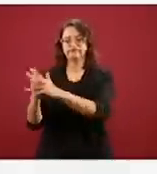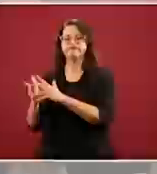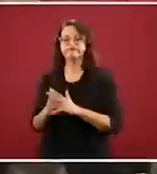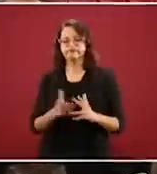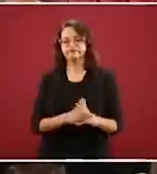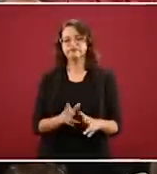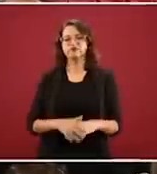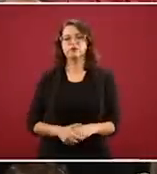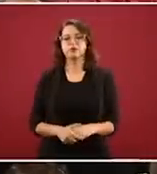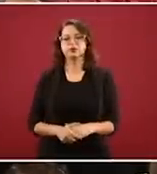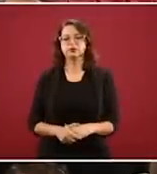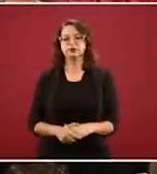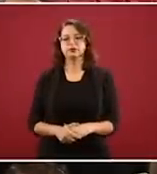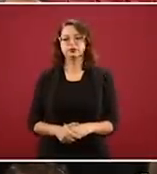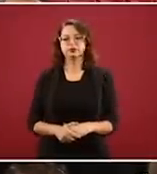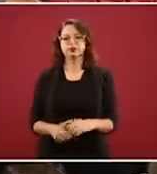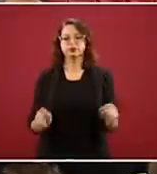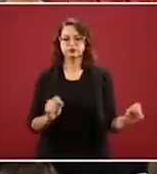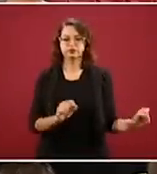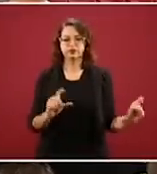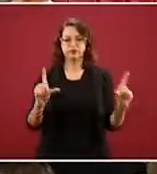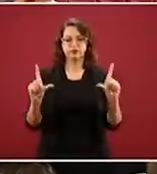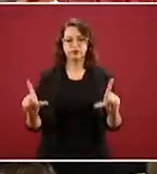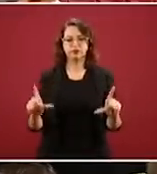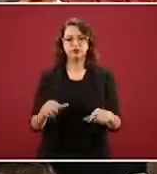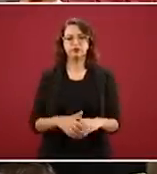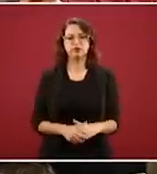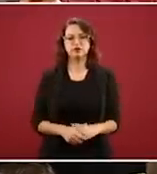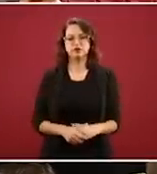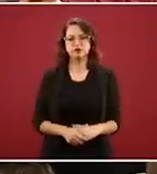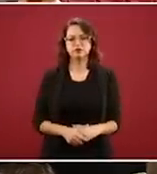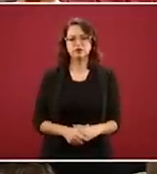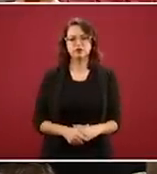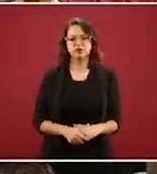dolosos. Vámonos, la que sigue, por favor. Bueno, aquí